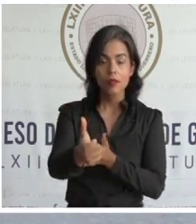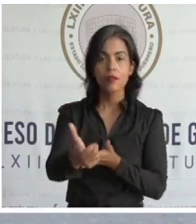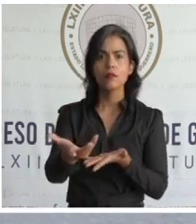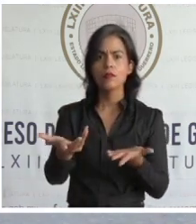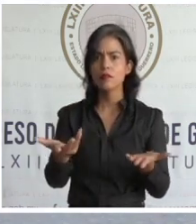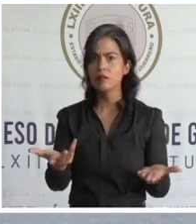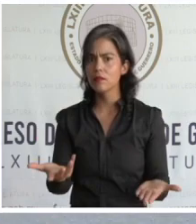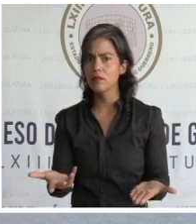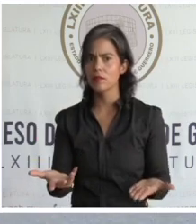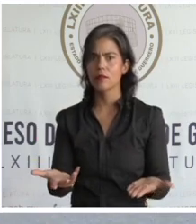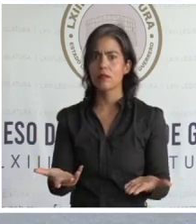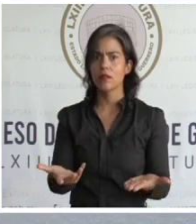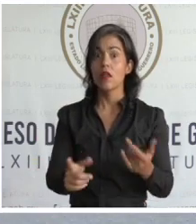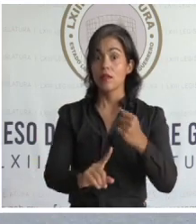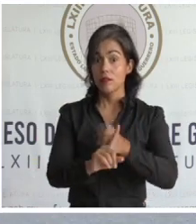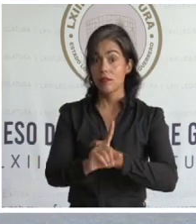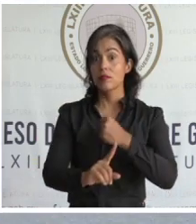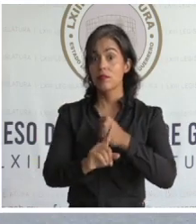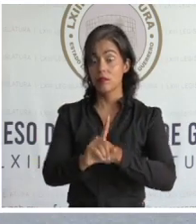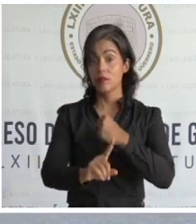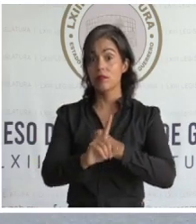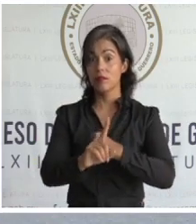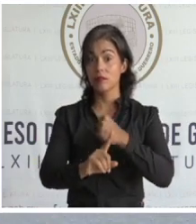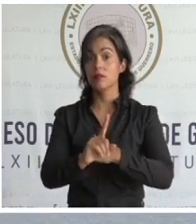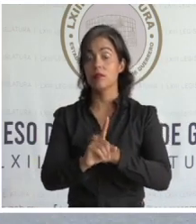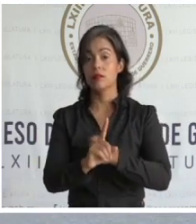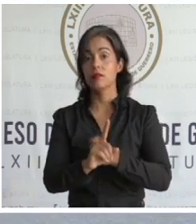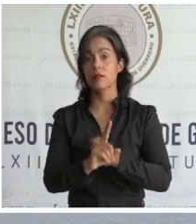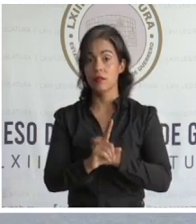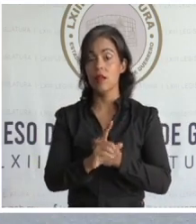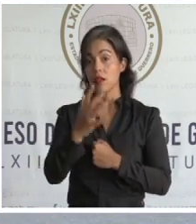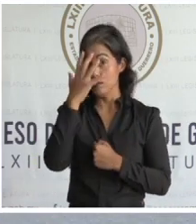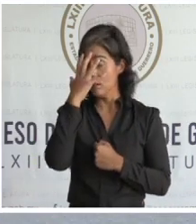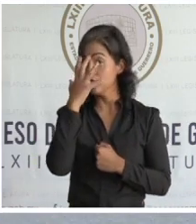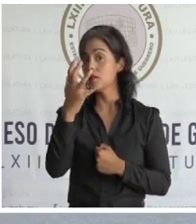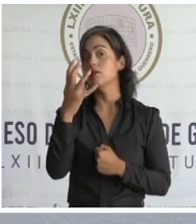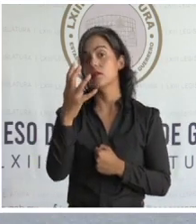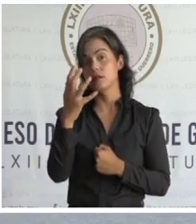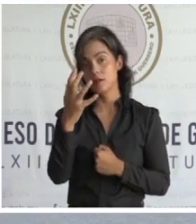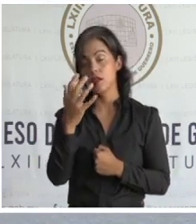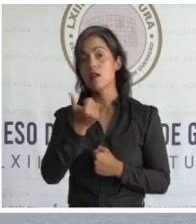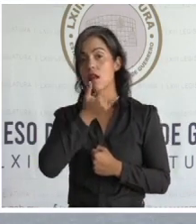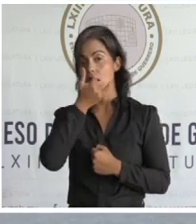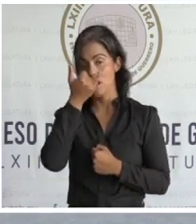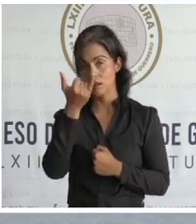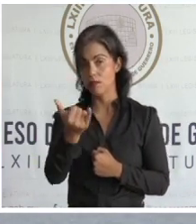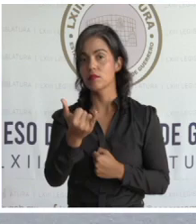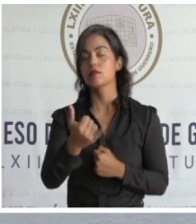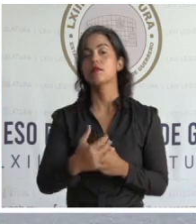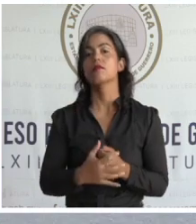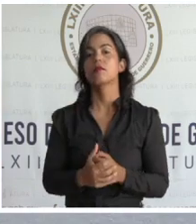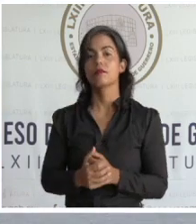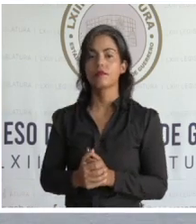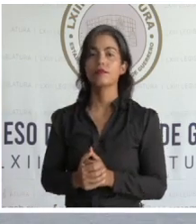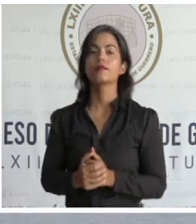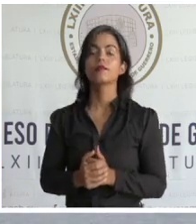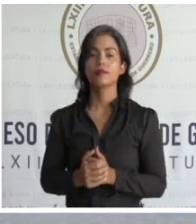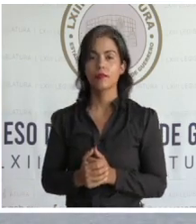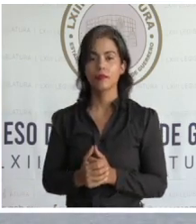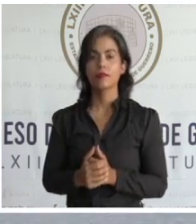un problema profundo es una irresponsabilidad. Así con todas sus